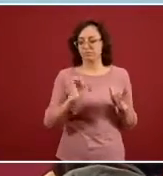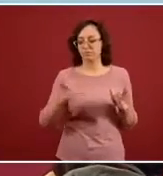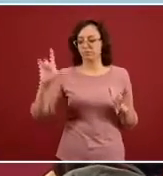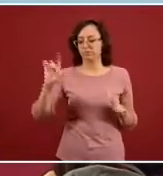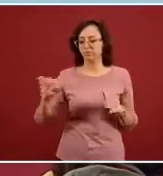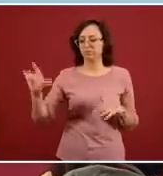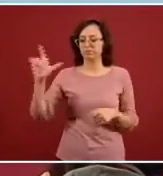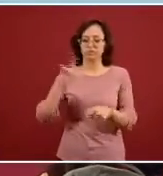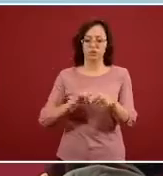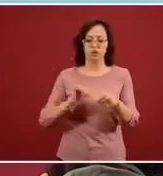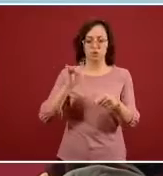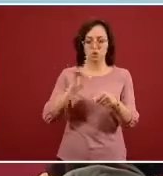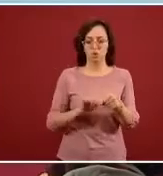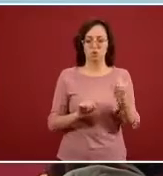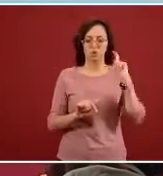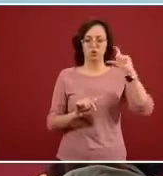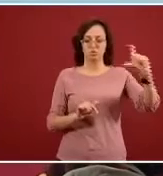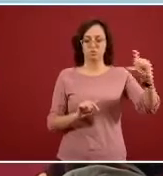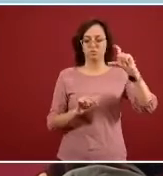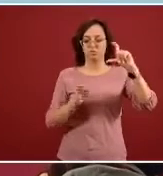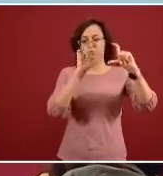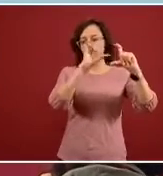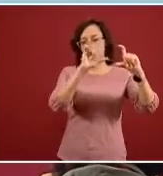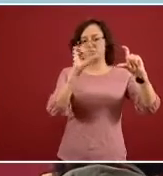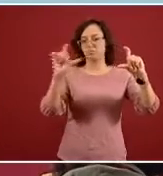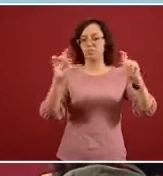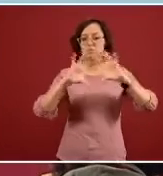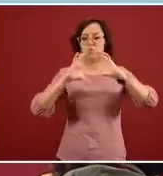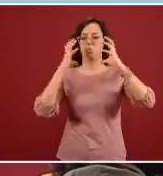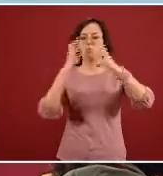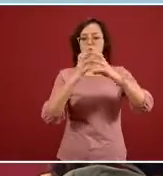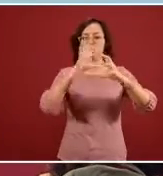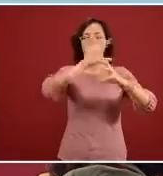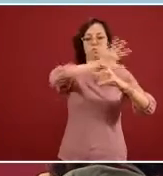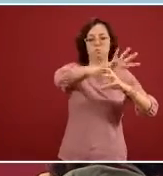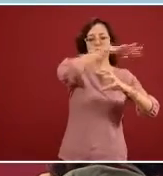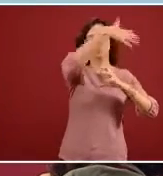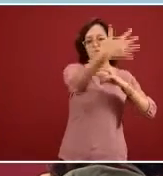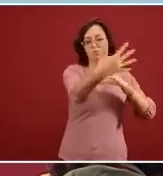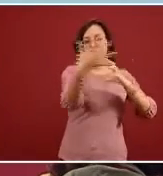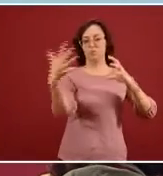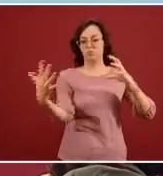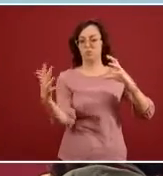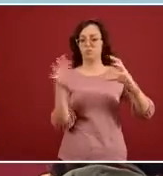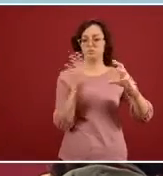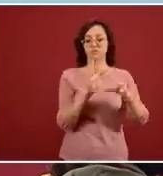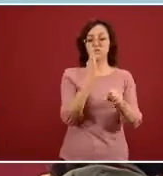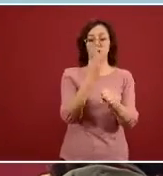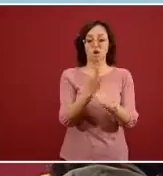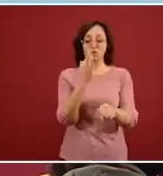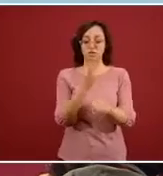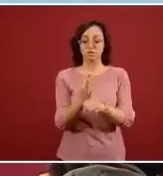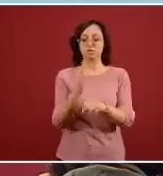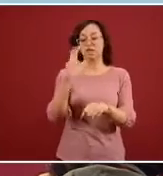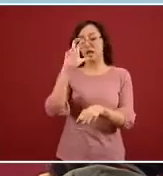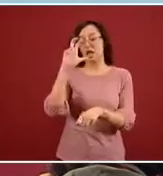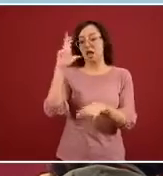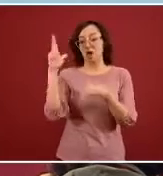a los colores que se ven aquí y son las regiones del mundo. Me enfoco en las dos principales, que son Europa en